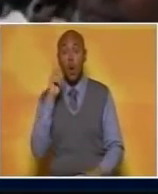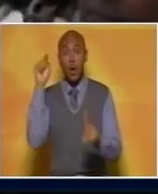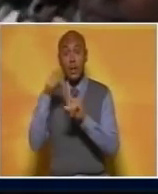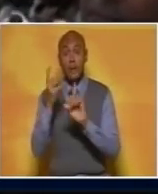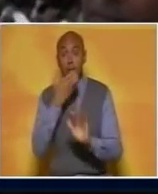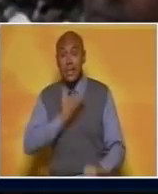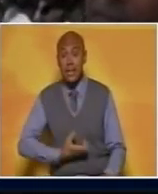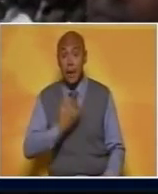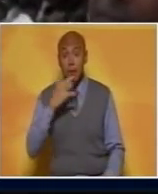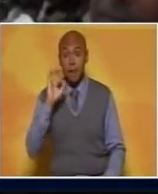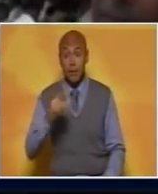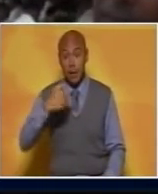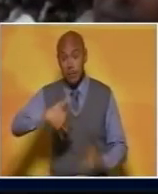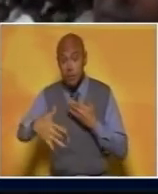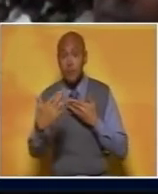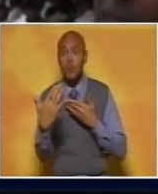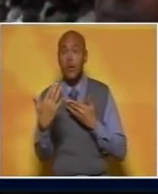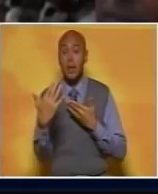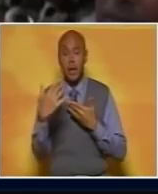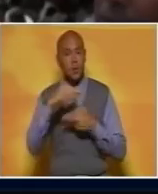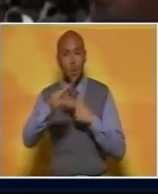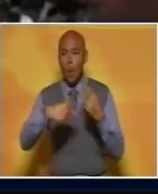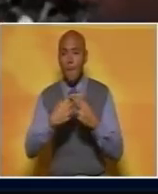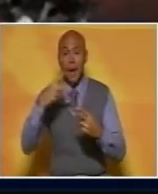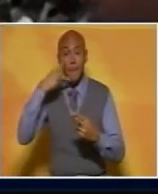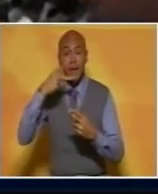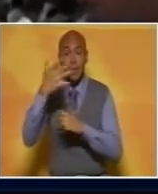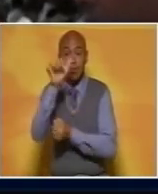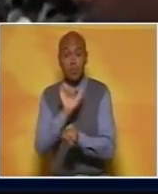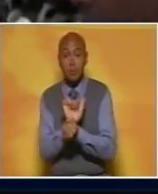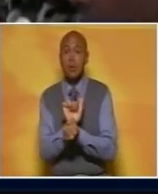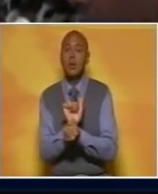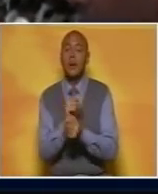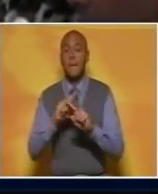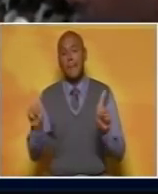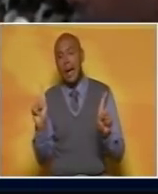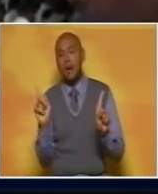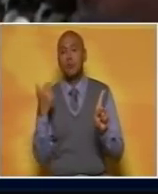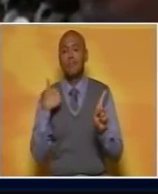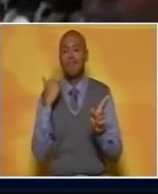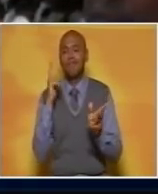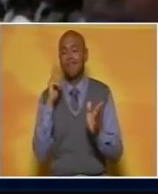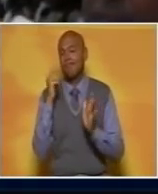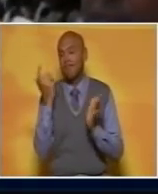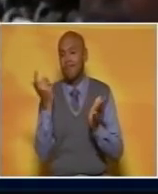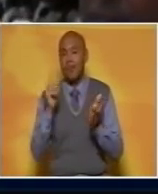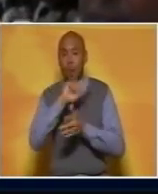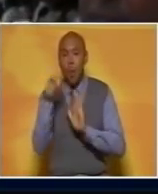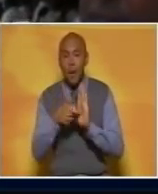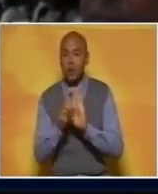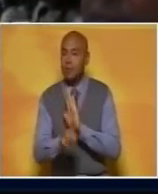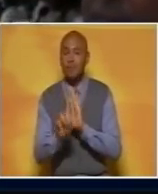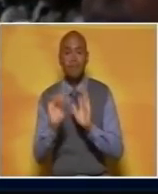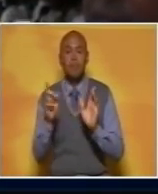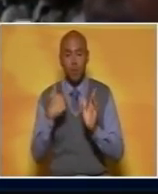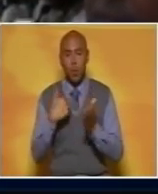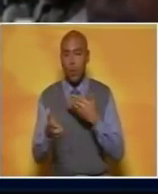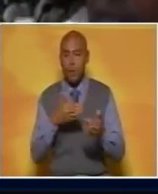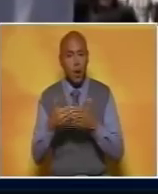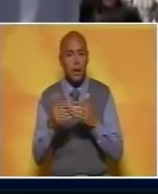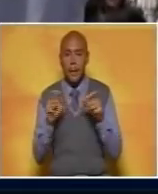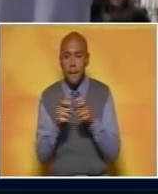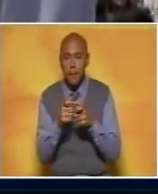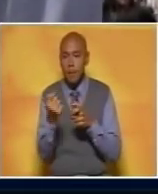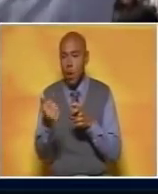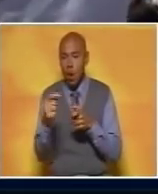para diciembre de este año no hubiesen más presos políticos. Lamentablemente no lo vamos a lograr del todo, pero vamos a dejar muy pocos ahí para el próximo